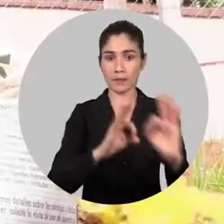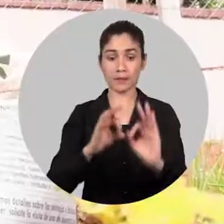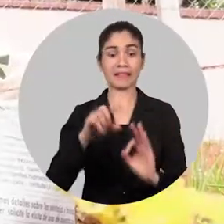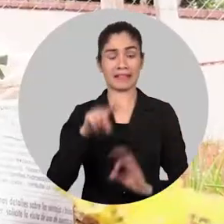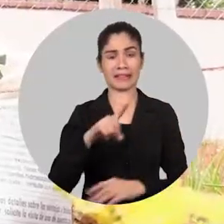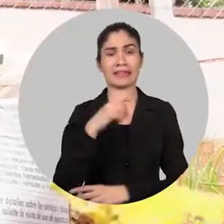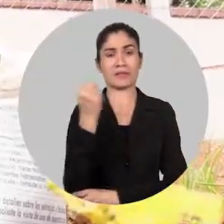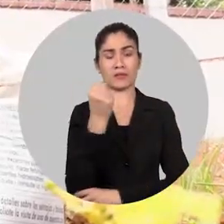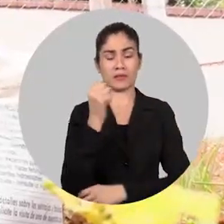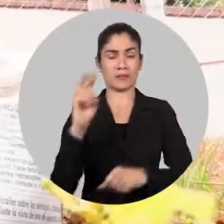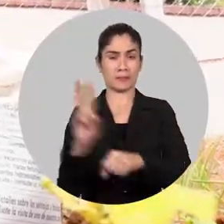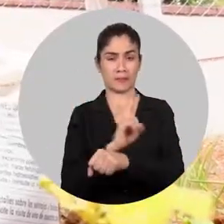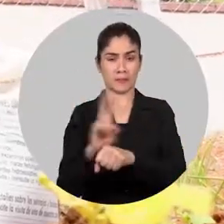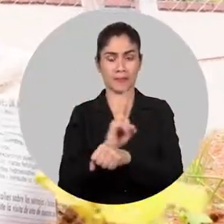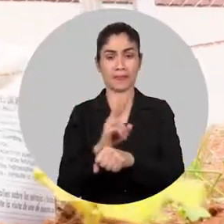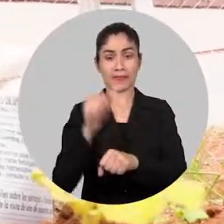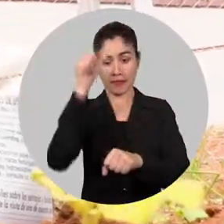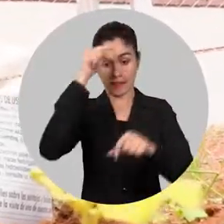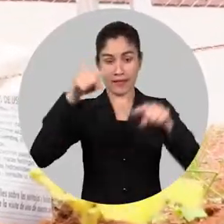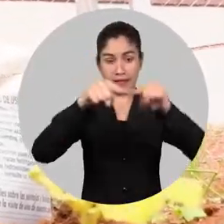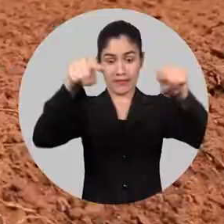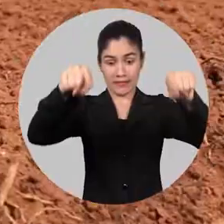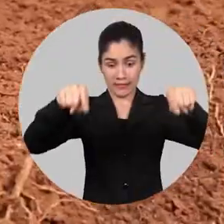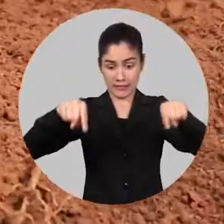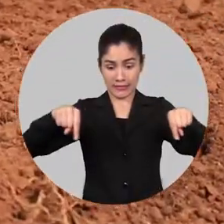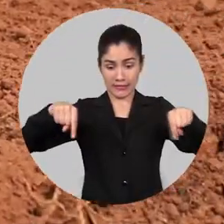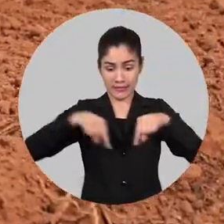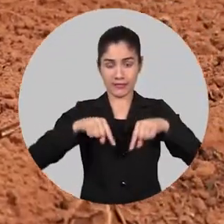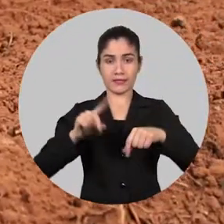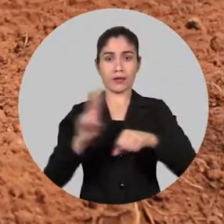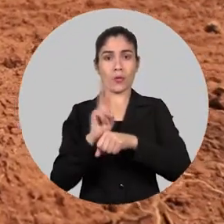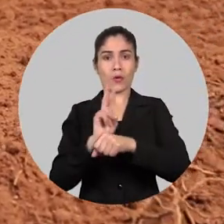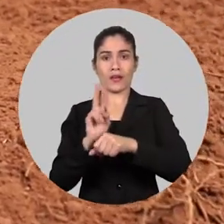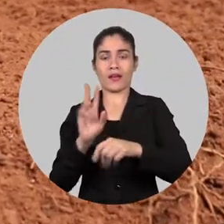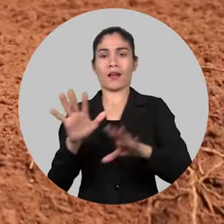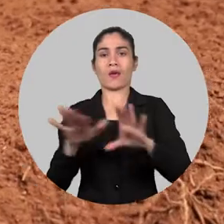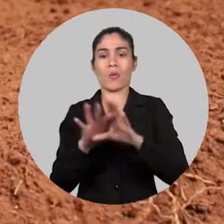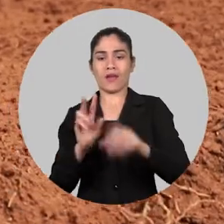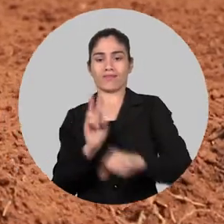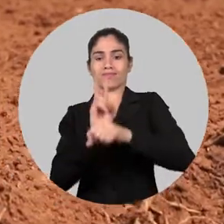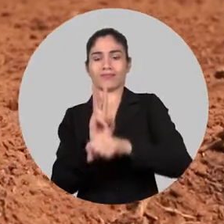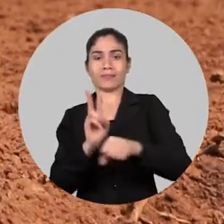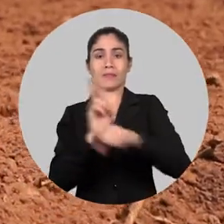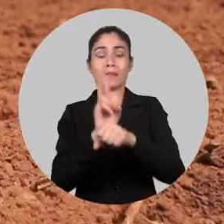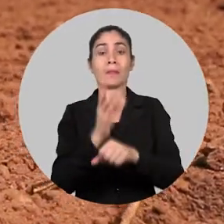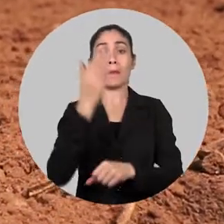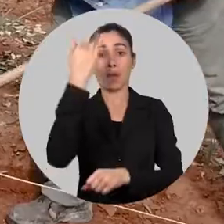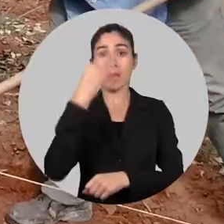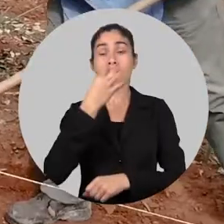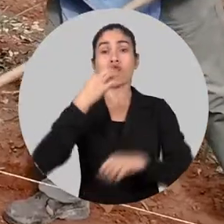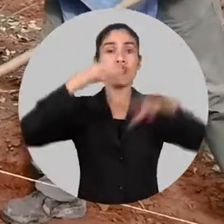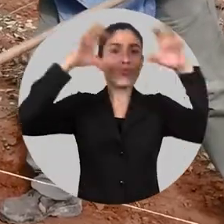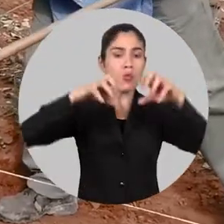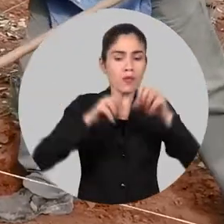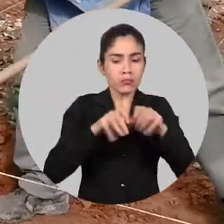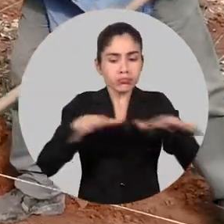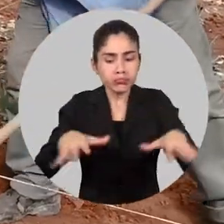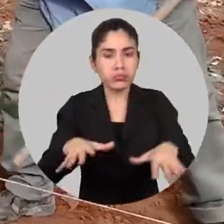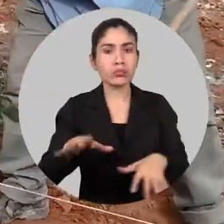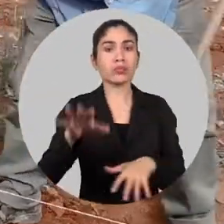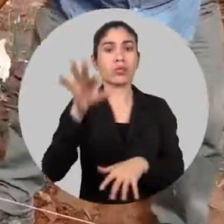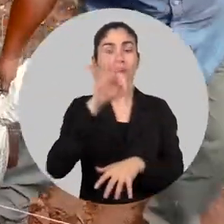De ahí es importante ya proteger a la cantera, vea. Vea, salva, ya golpea, pues no, oye, de